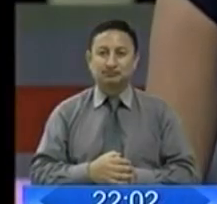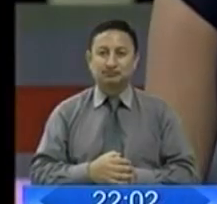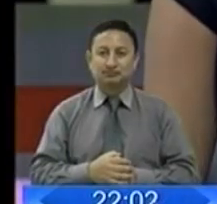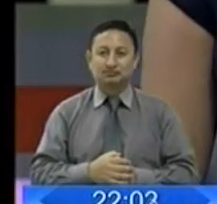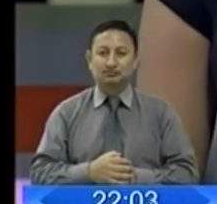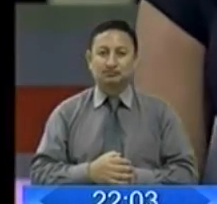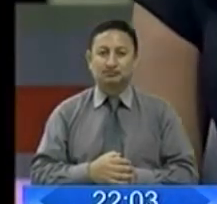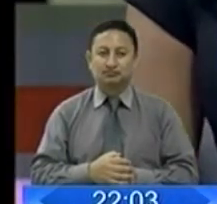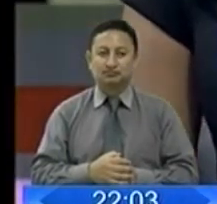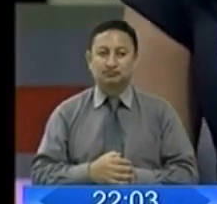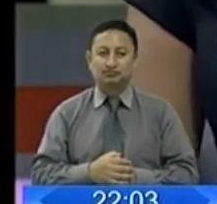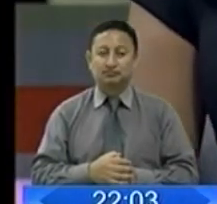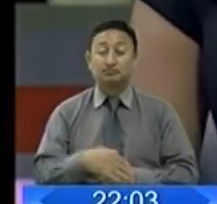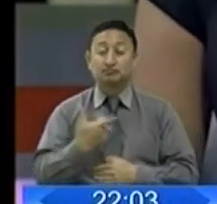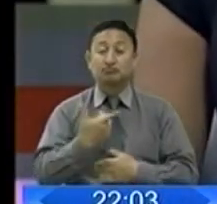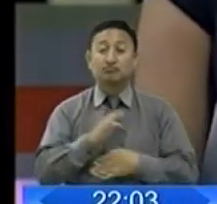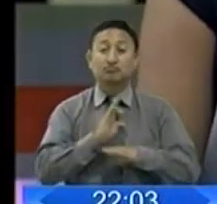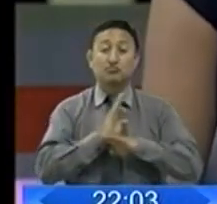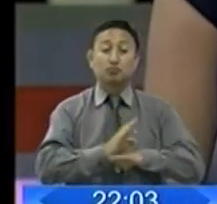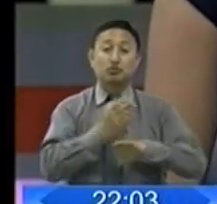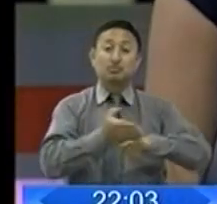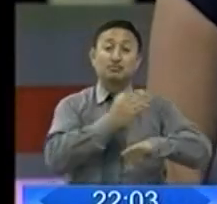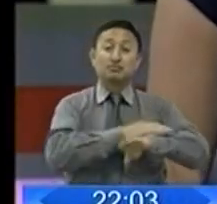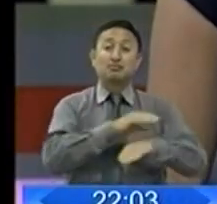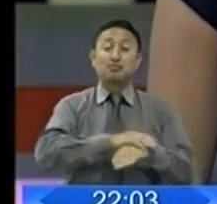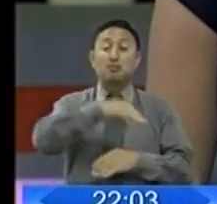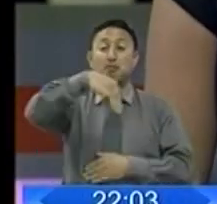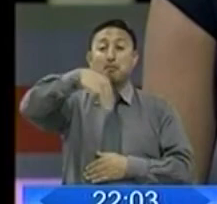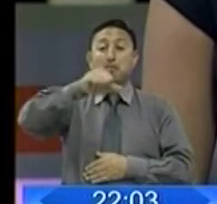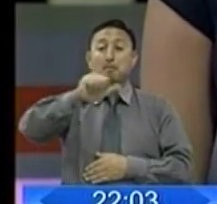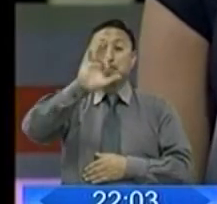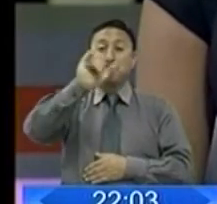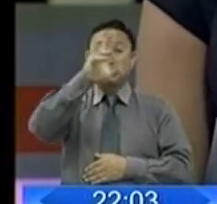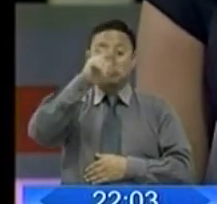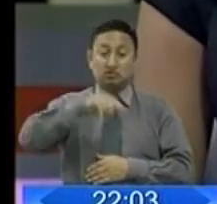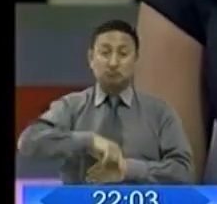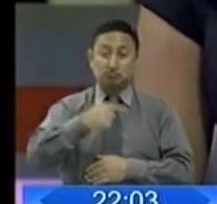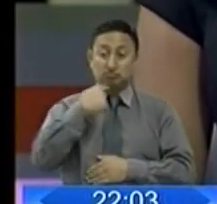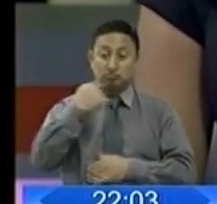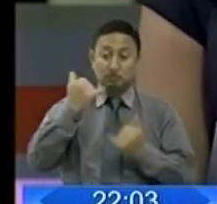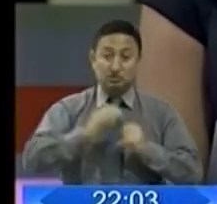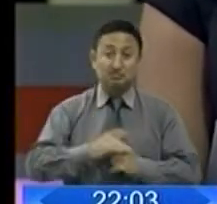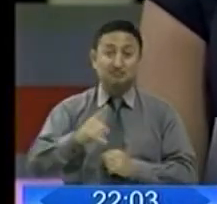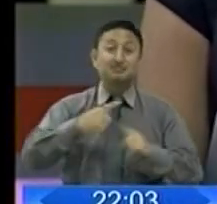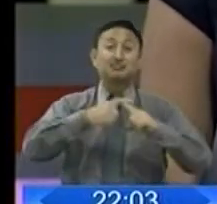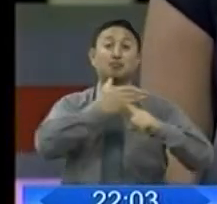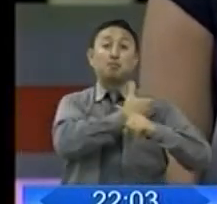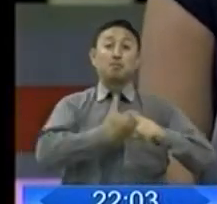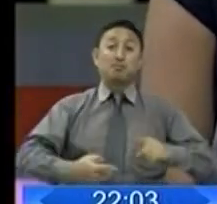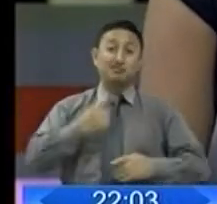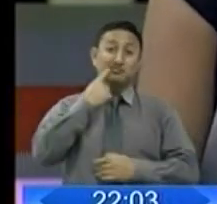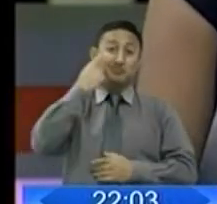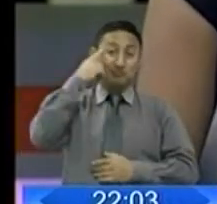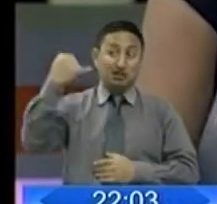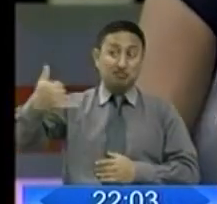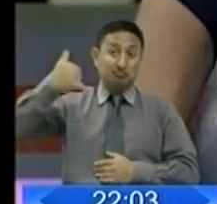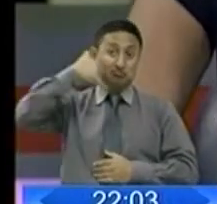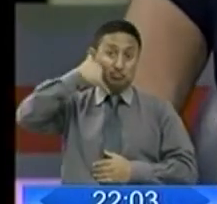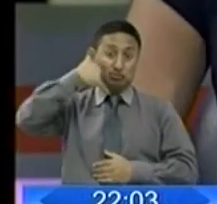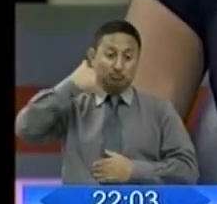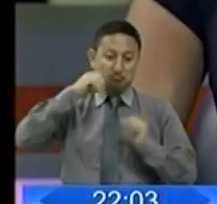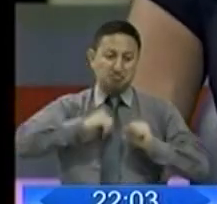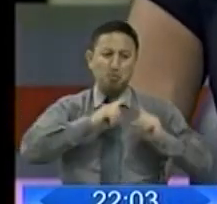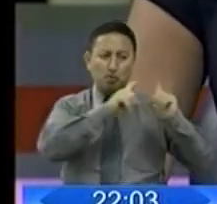En el testimonio anticipado, Pamela Martínez manifestó que habría recibido una llamada del expresidente Rafael Correa para preguntarle si